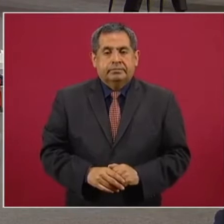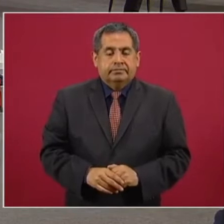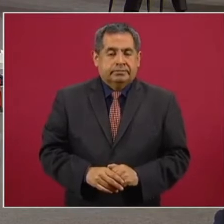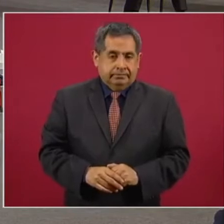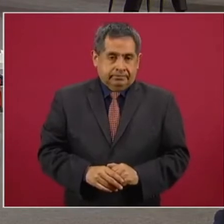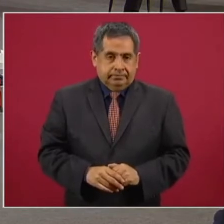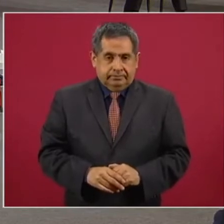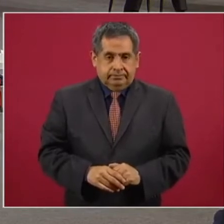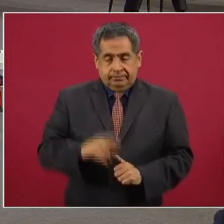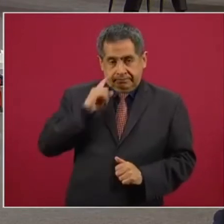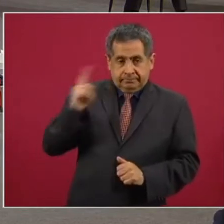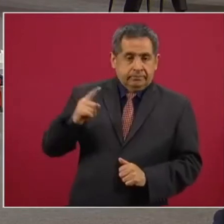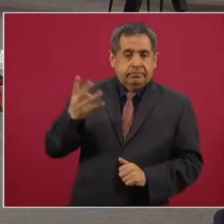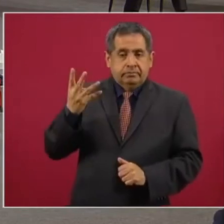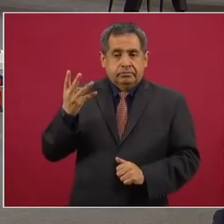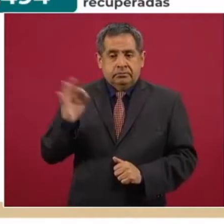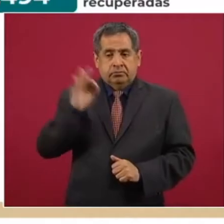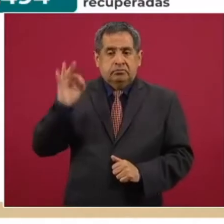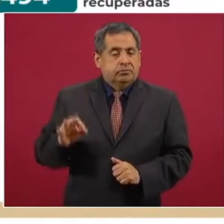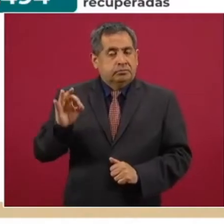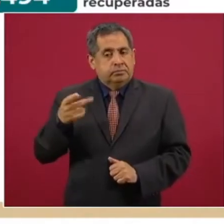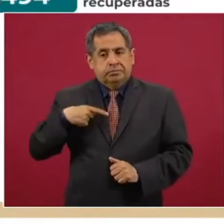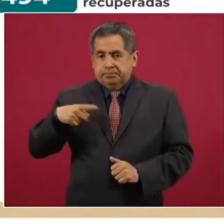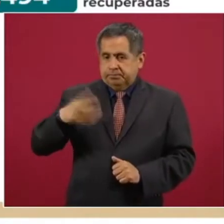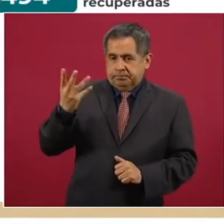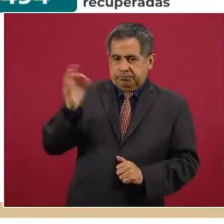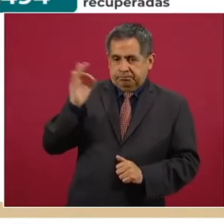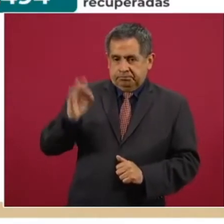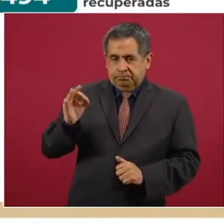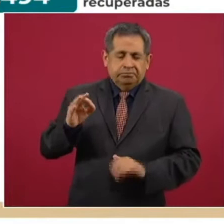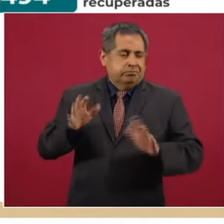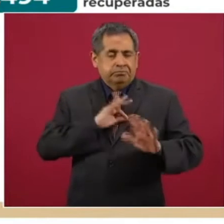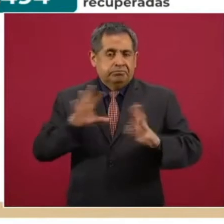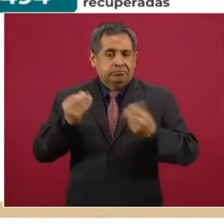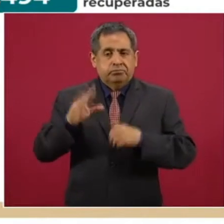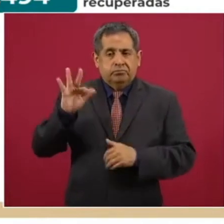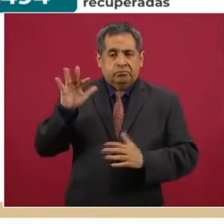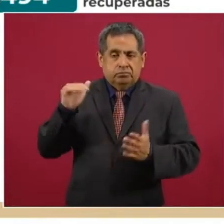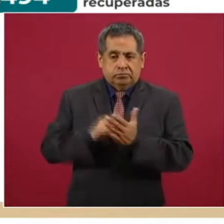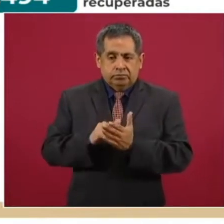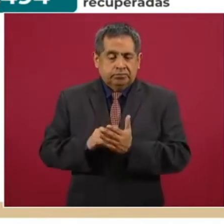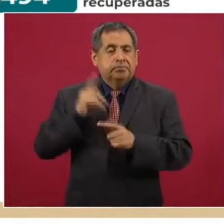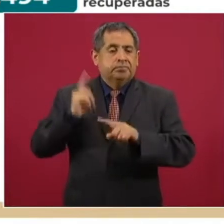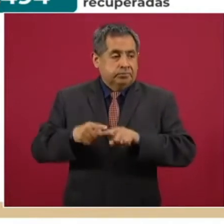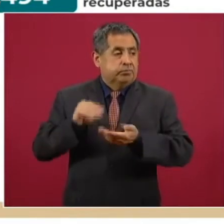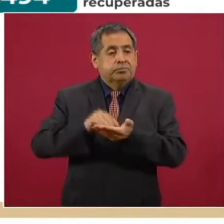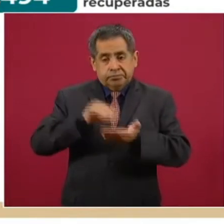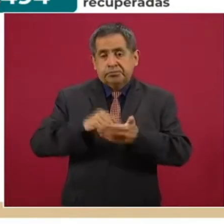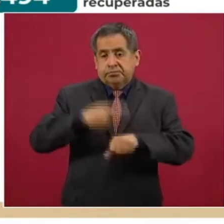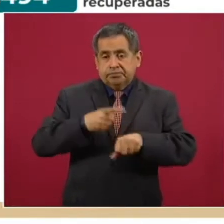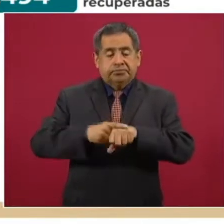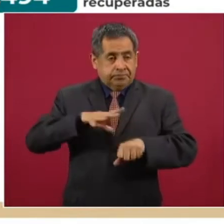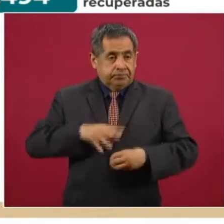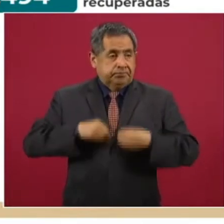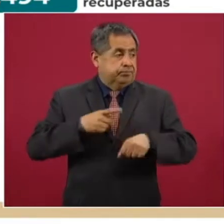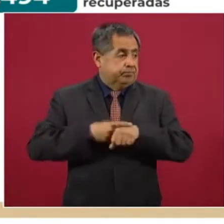Y lo que vemos es que 4% de los casos, que son un poco más de 40,000, son la epidemia activa. Eso también lo